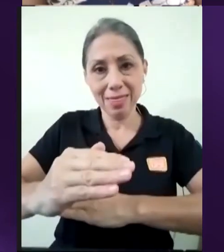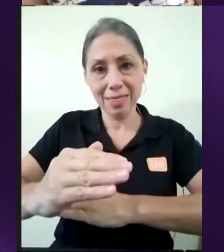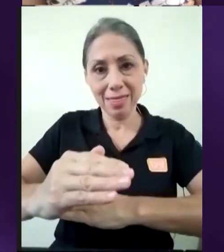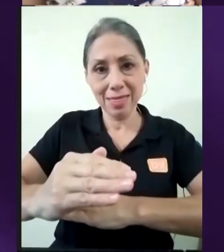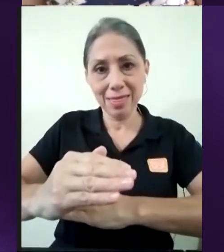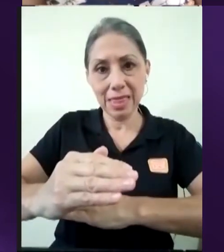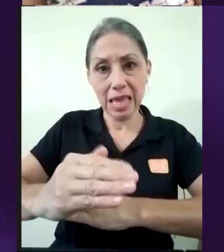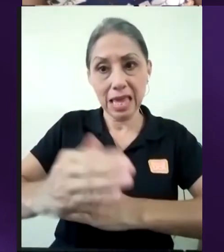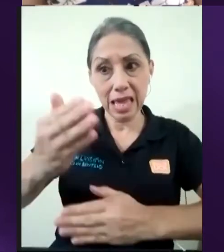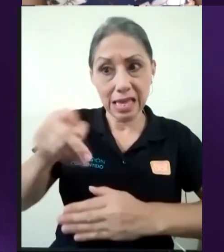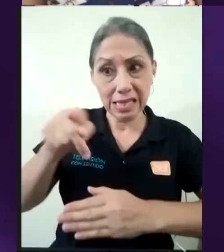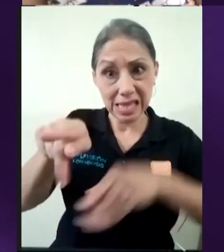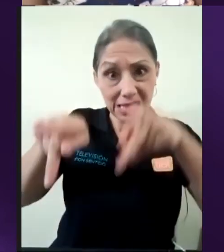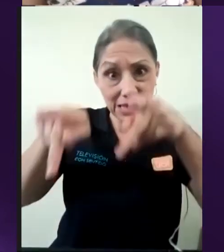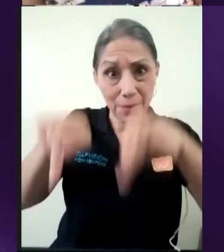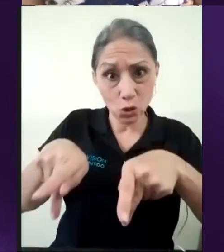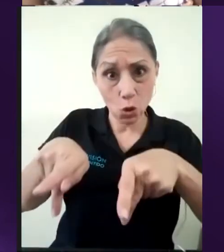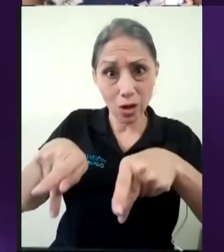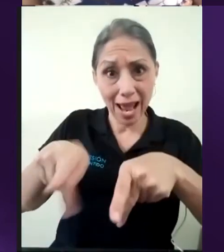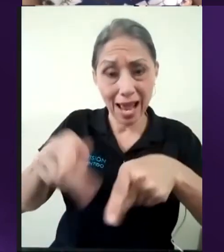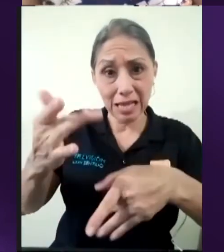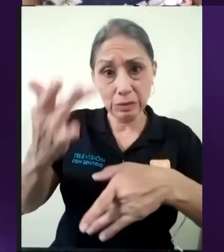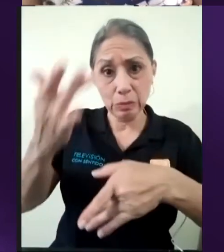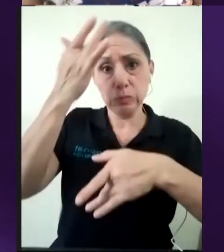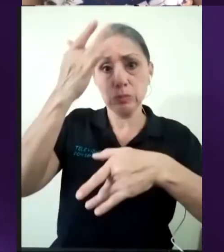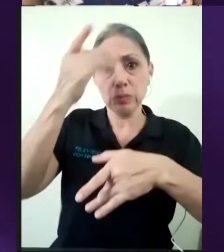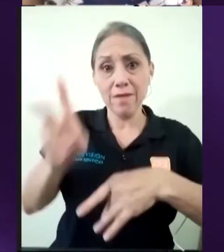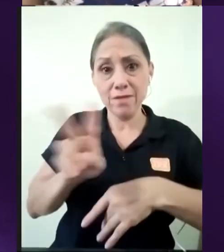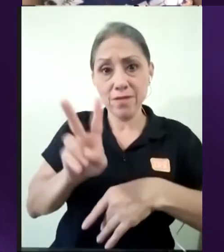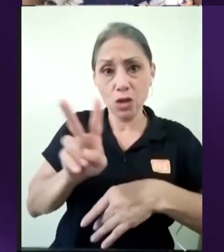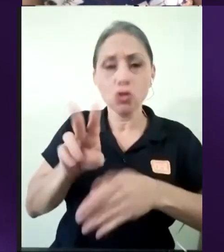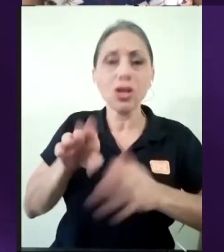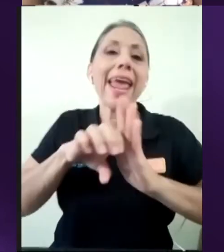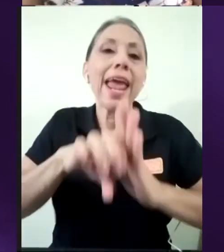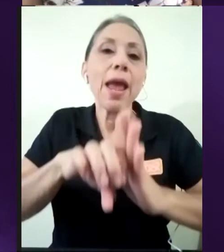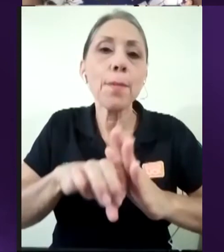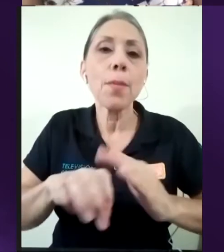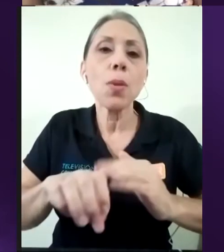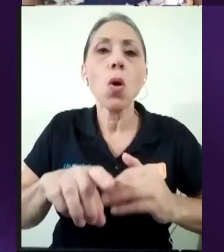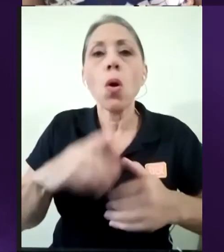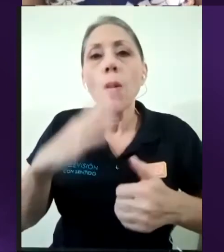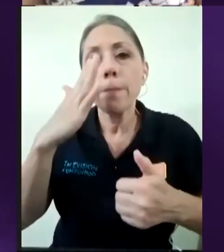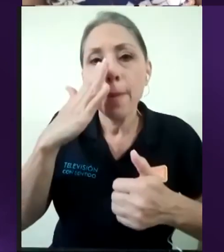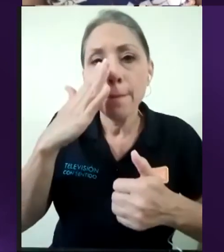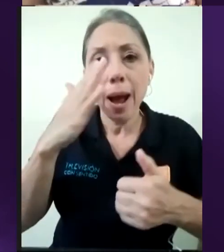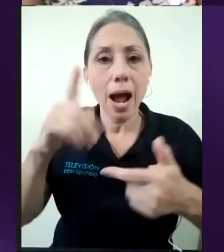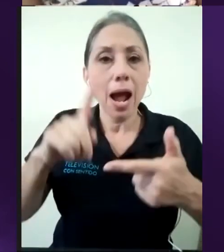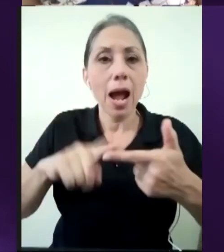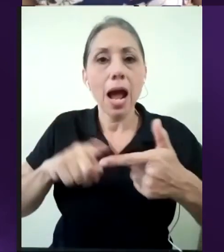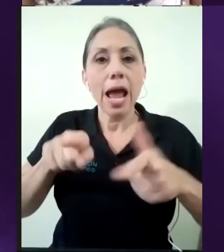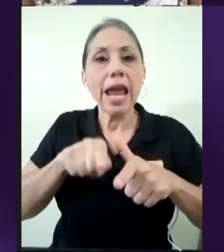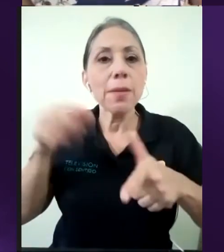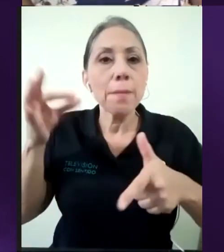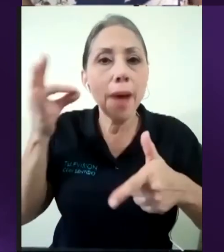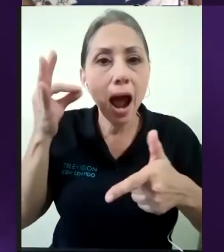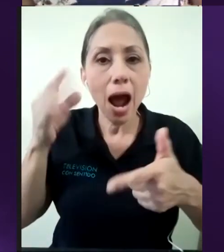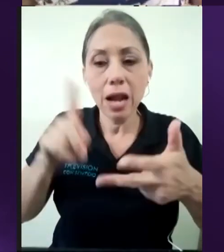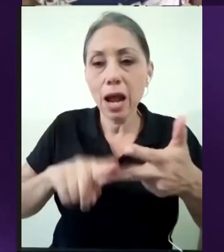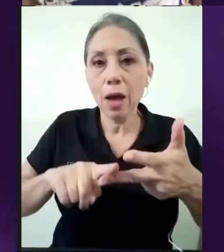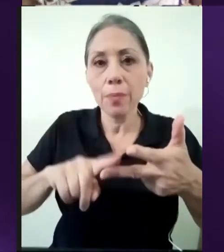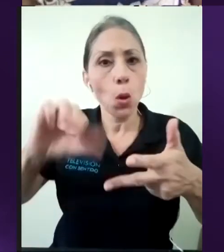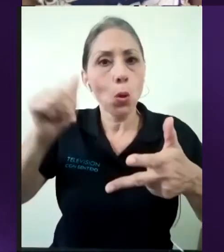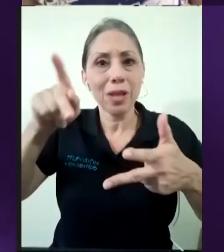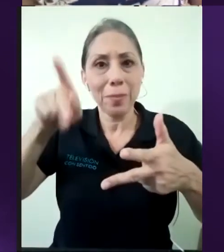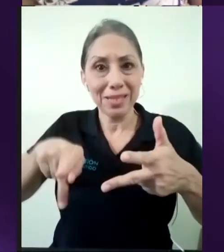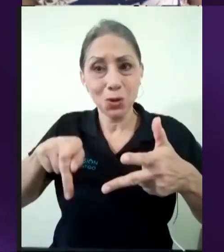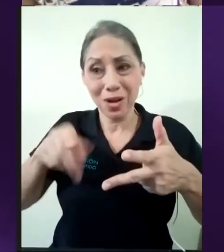virus. Señalo el ejemplo, una mamá, una hermana o cualquier persona externa,